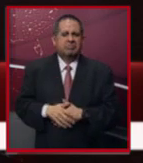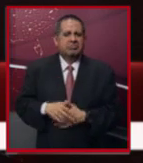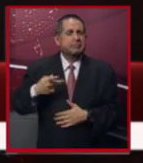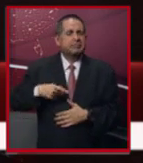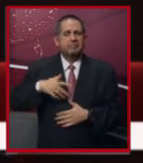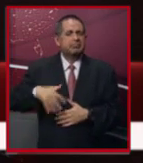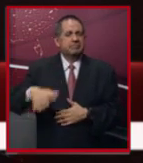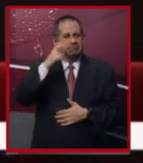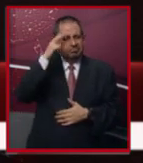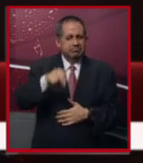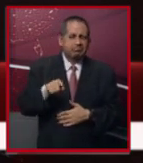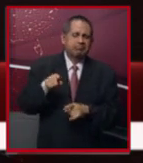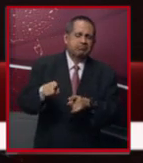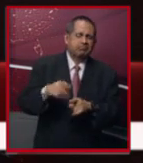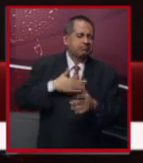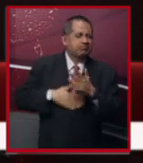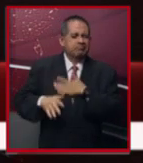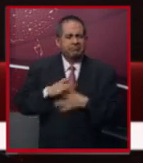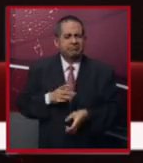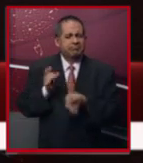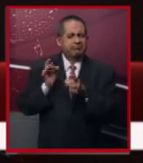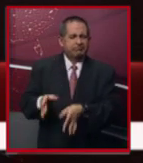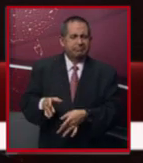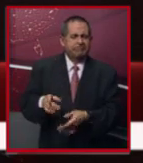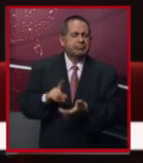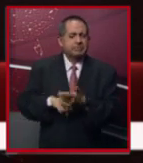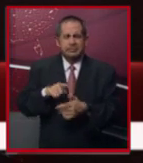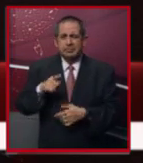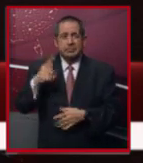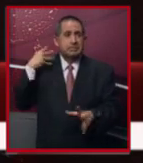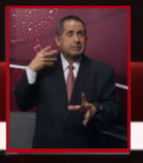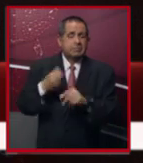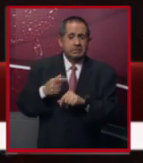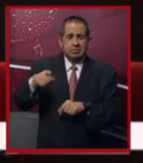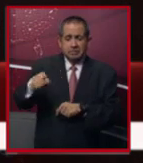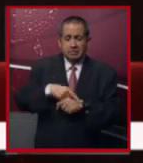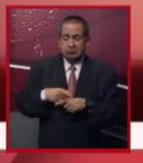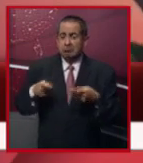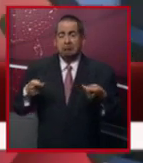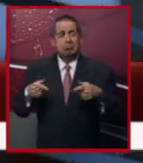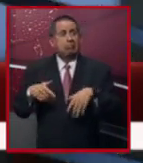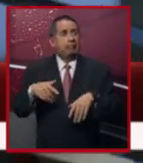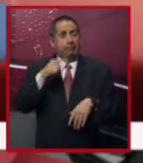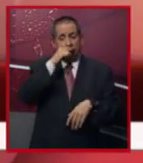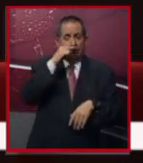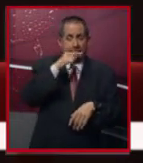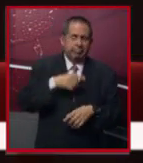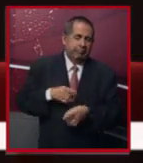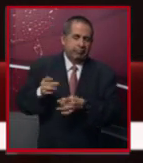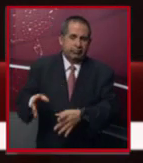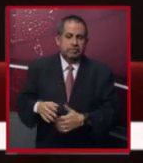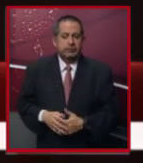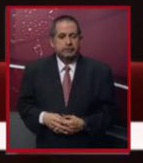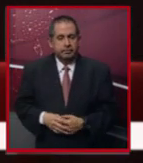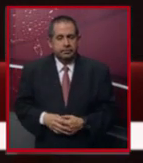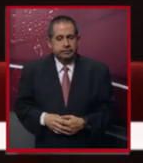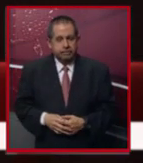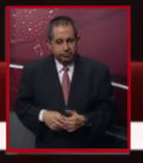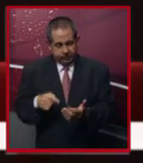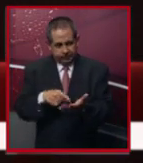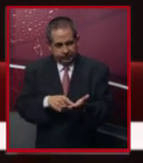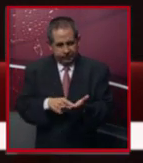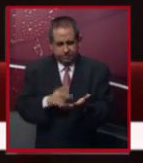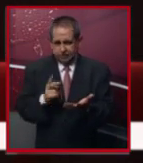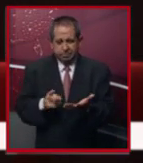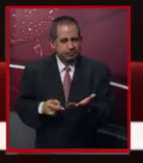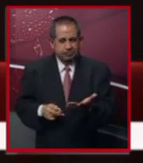de México se cansó que ustedes toda la vida vivieran del pueblo. Esto que no es sino